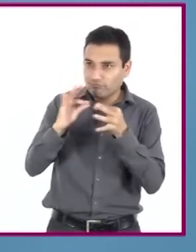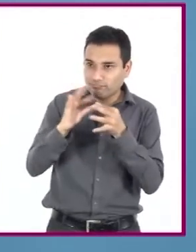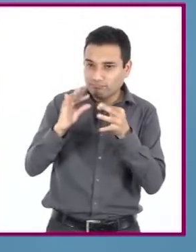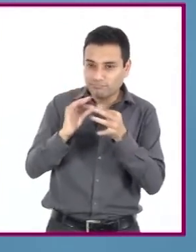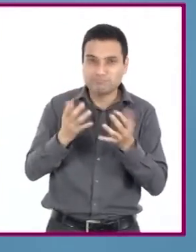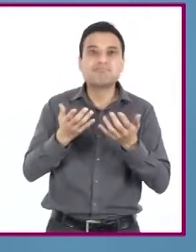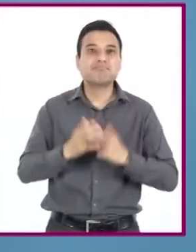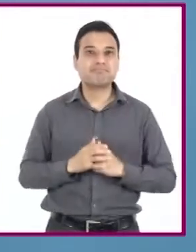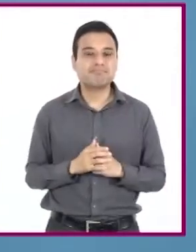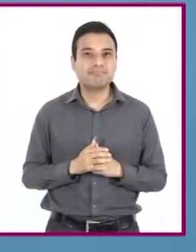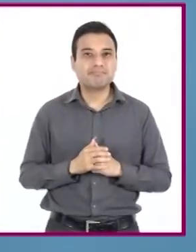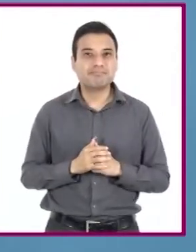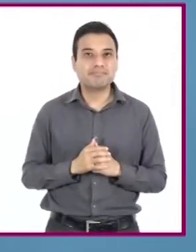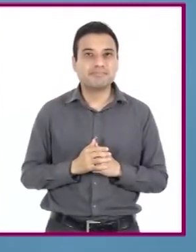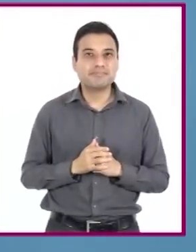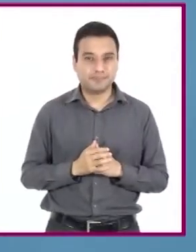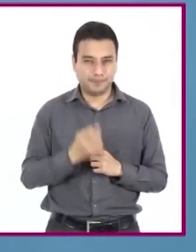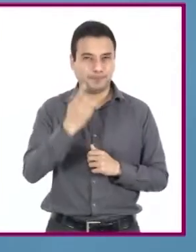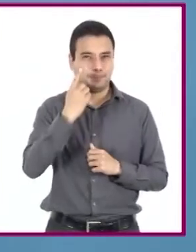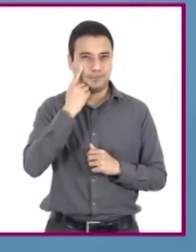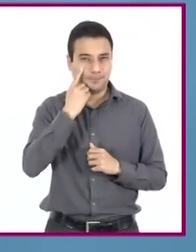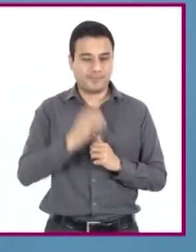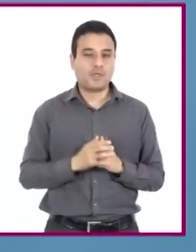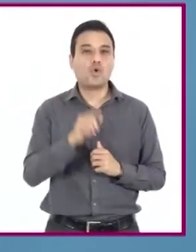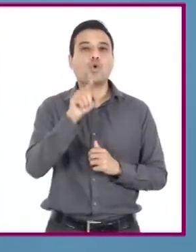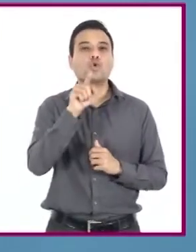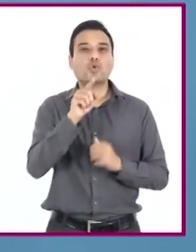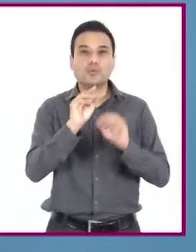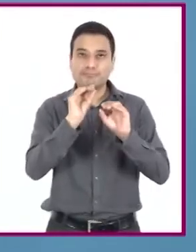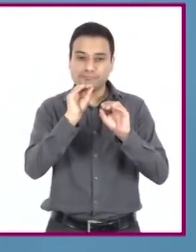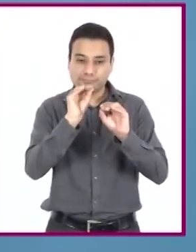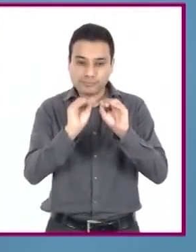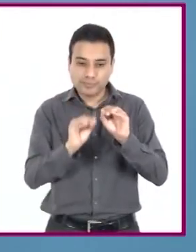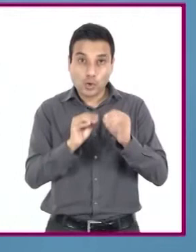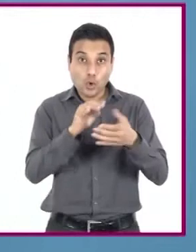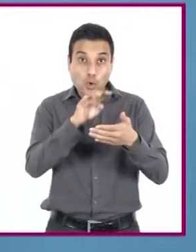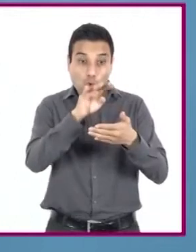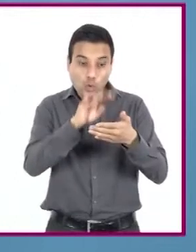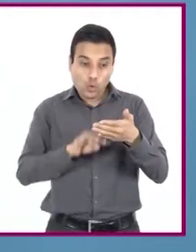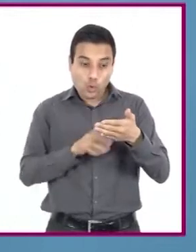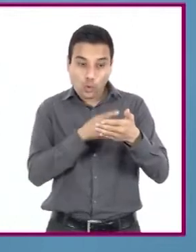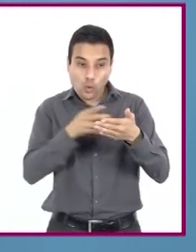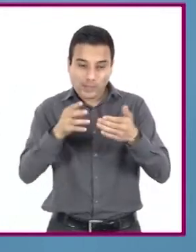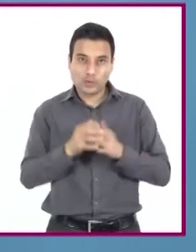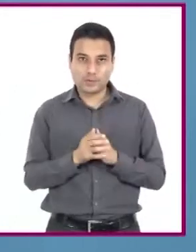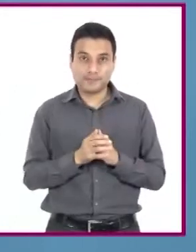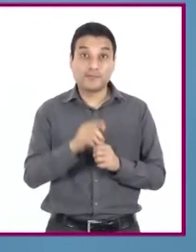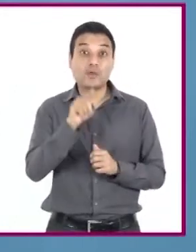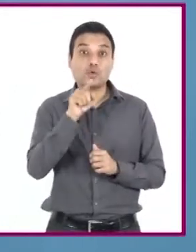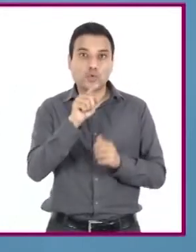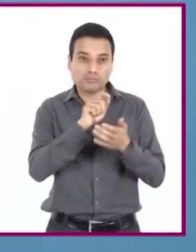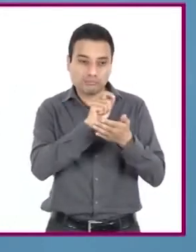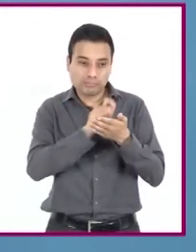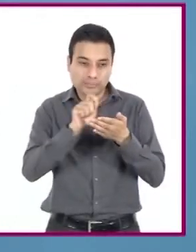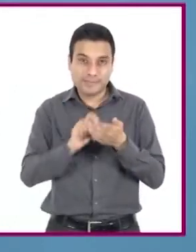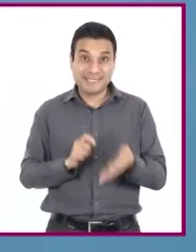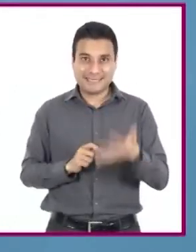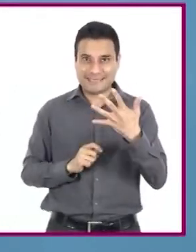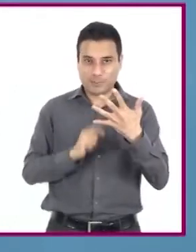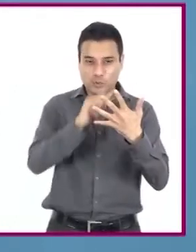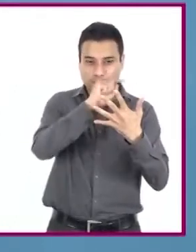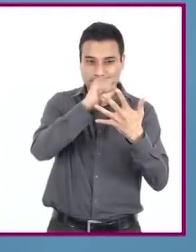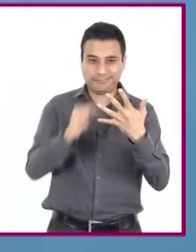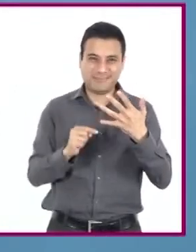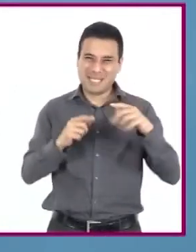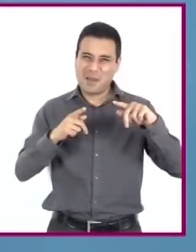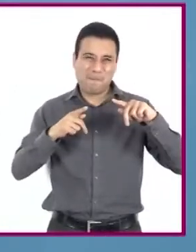Les invito a realizar un cuadro comparativo en donde reconozcan y escriban 5 de los